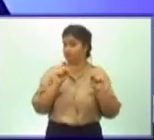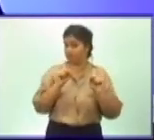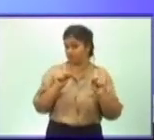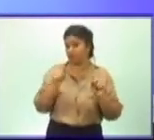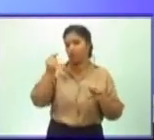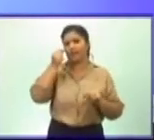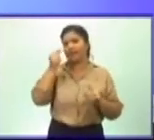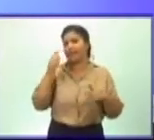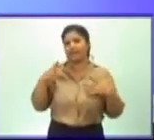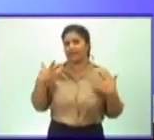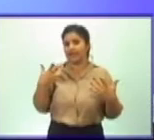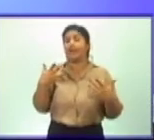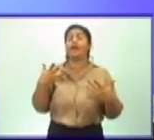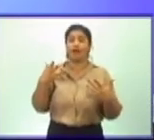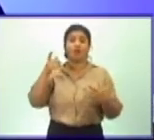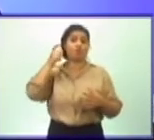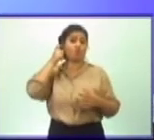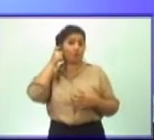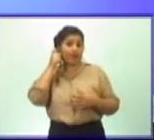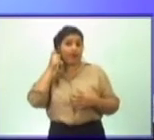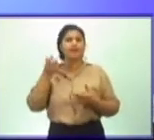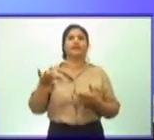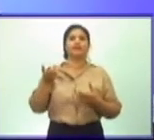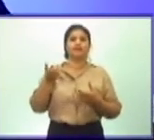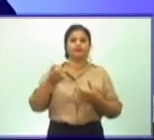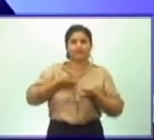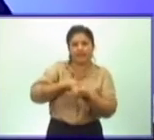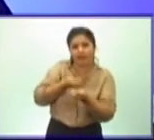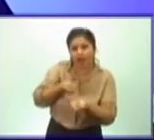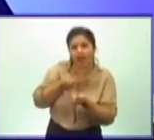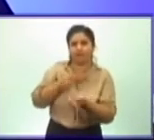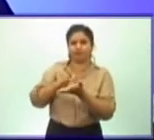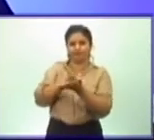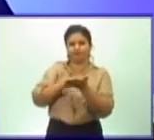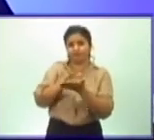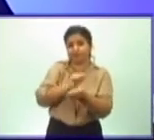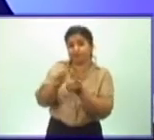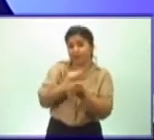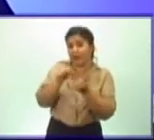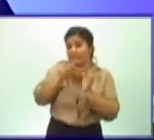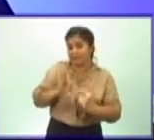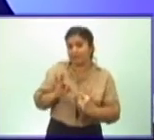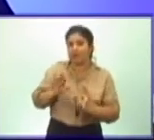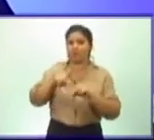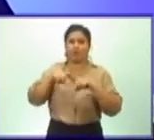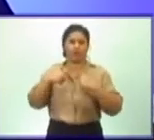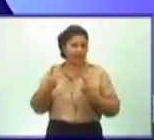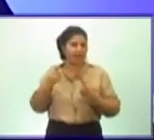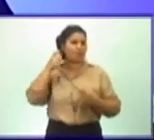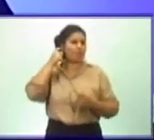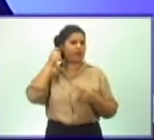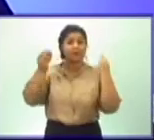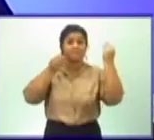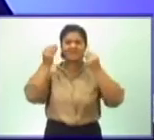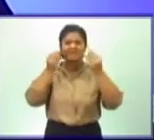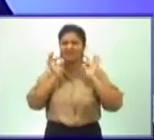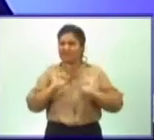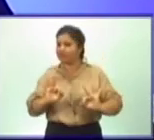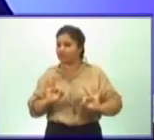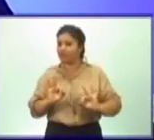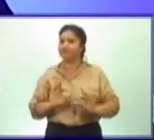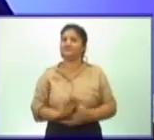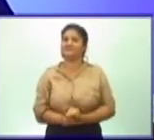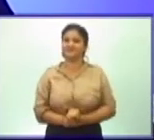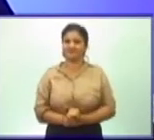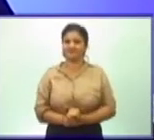son fundamentales. Por tanto, yo les propongo la siguiente actividad para que ustedes puedan profundizar en